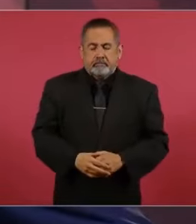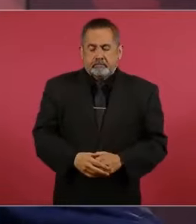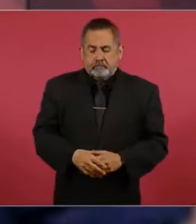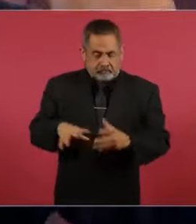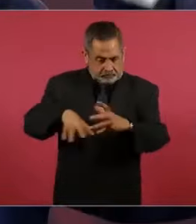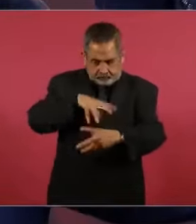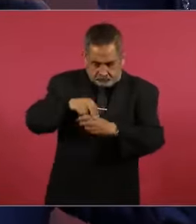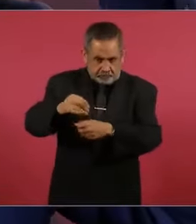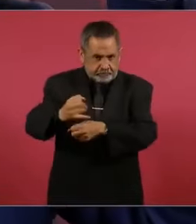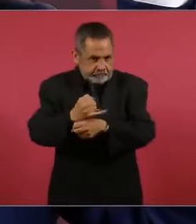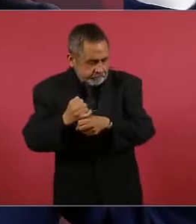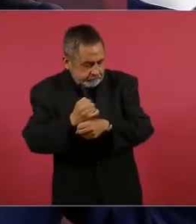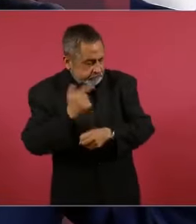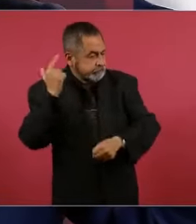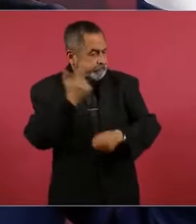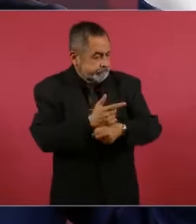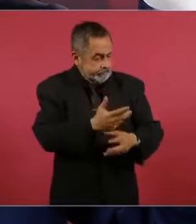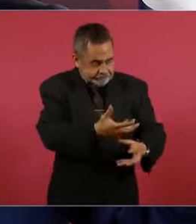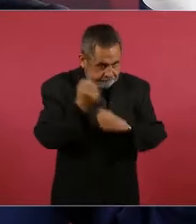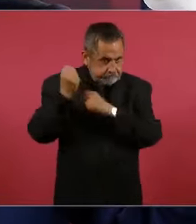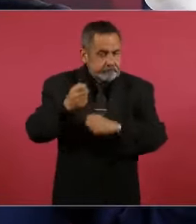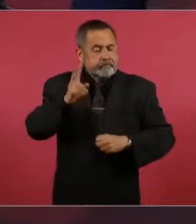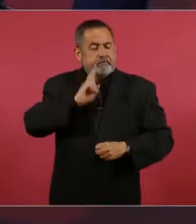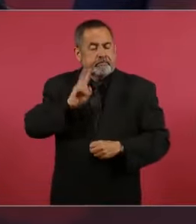Toda una investigación.